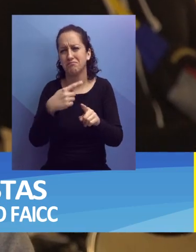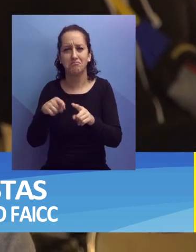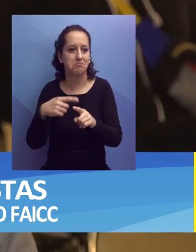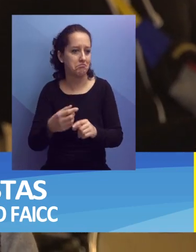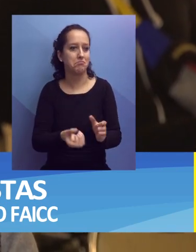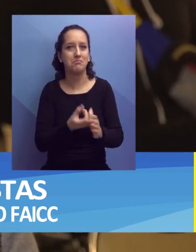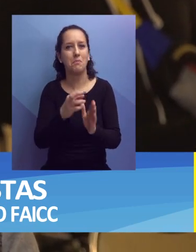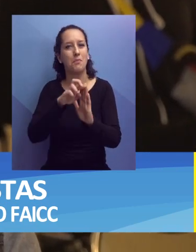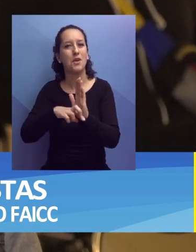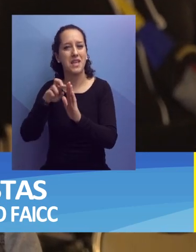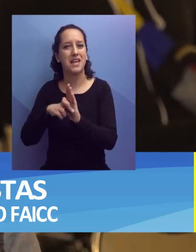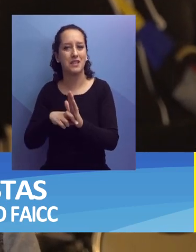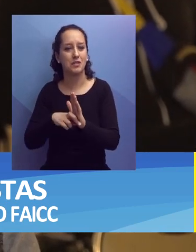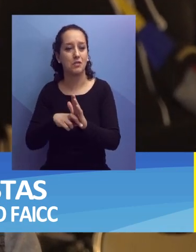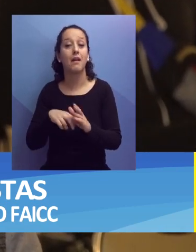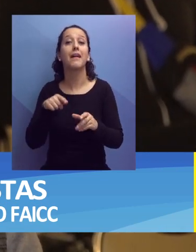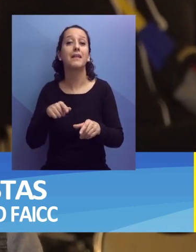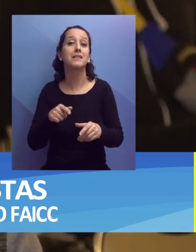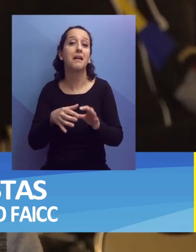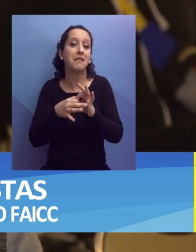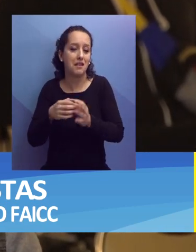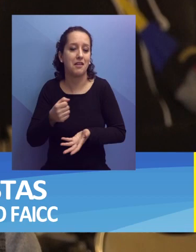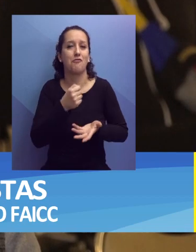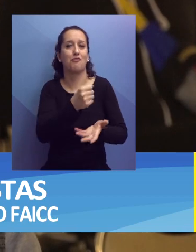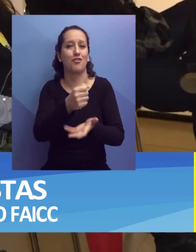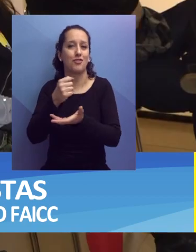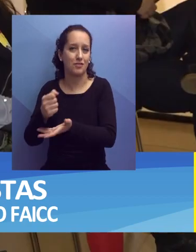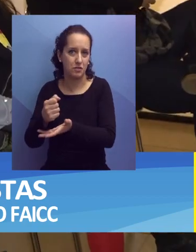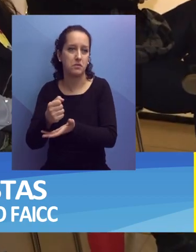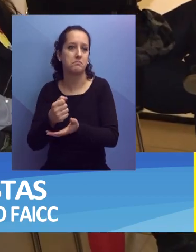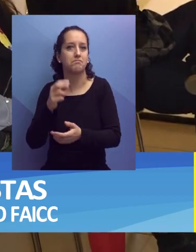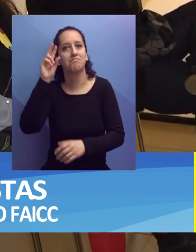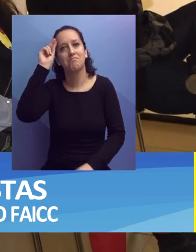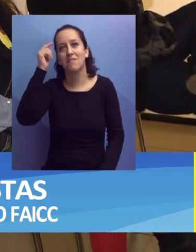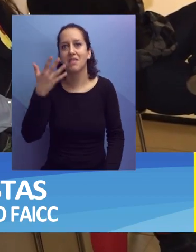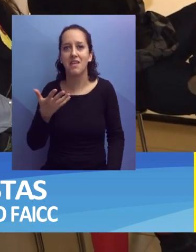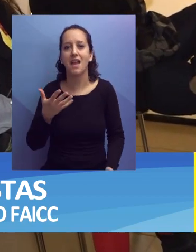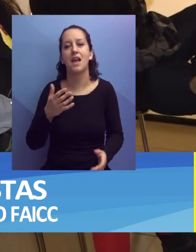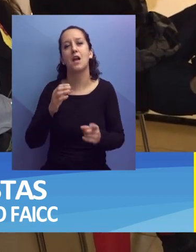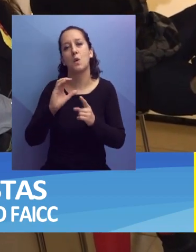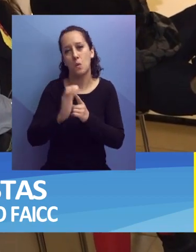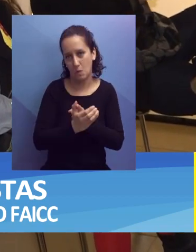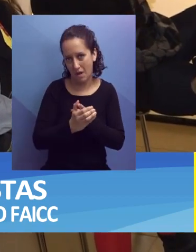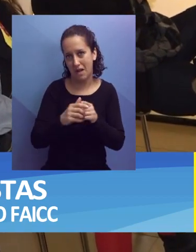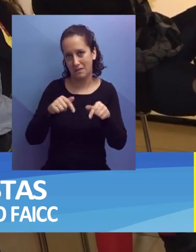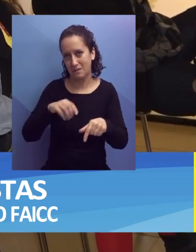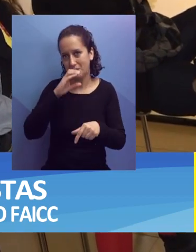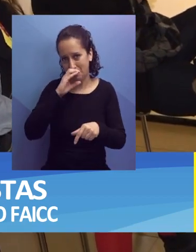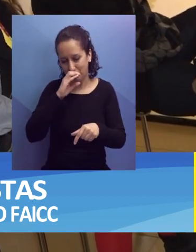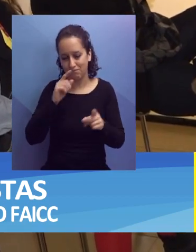iniciativas penquistas que podrán ver la luz gracias a los fondos de apoyo a las iniciativas culturales comunales,